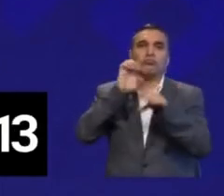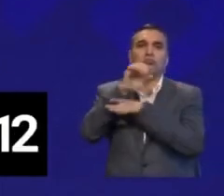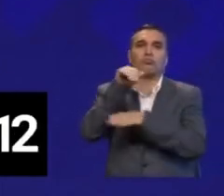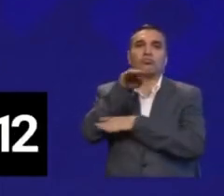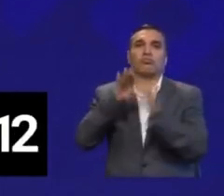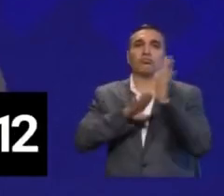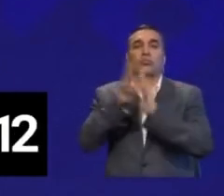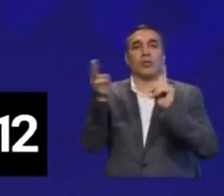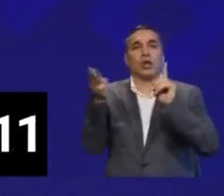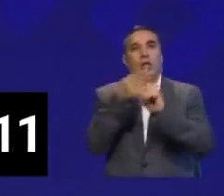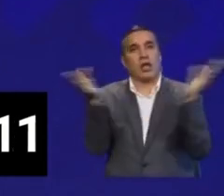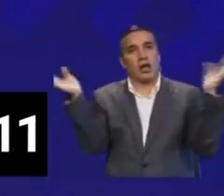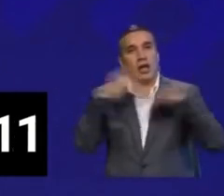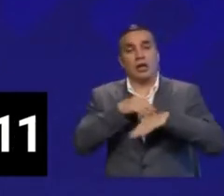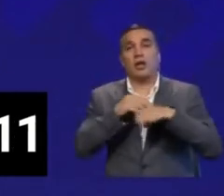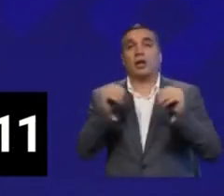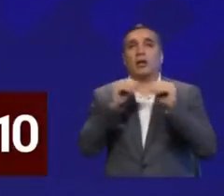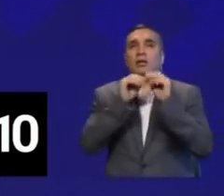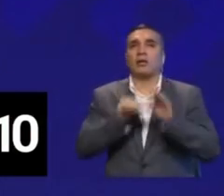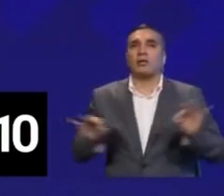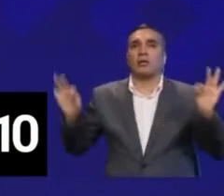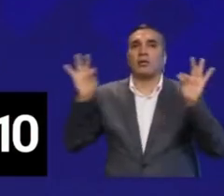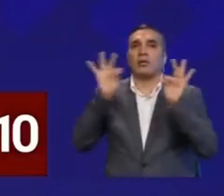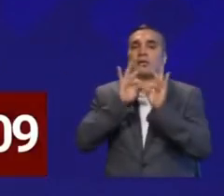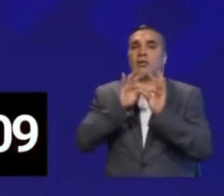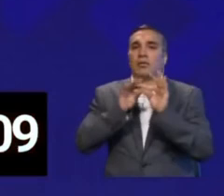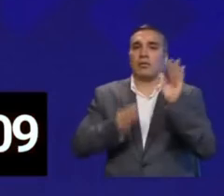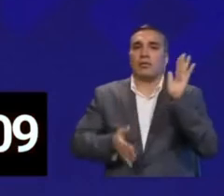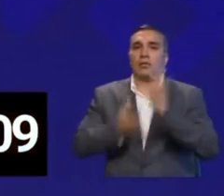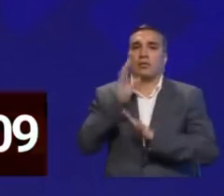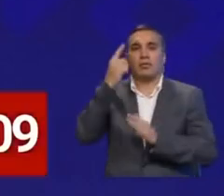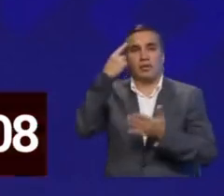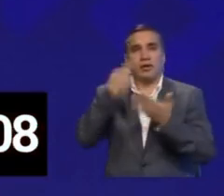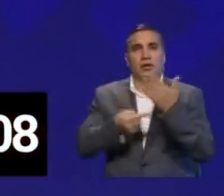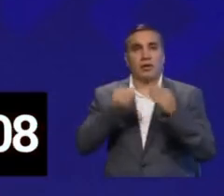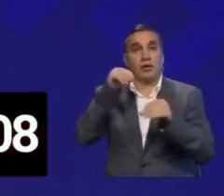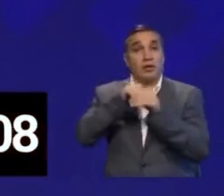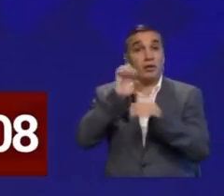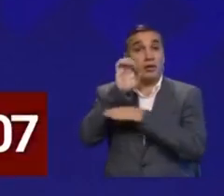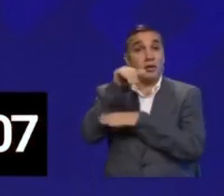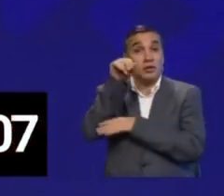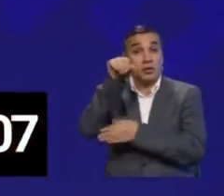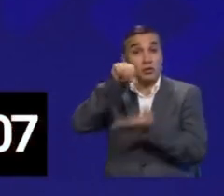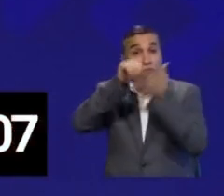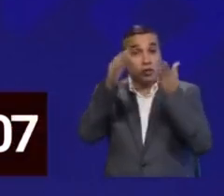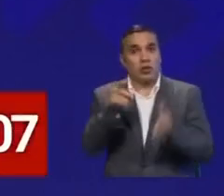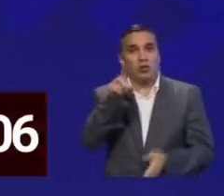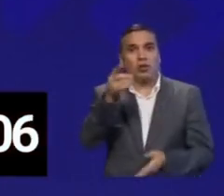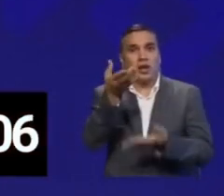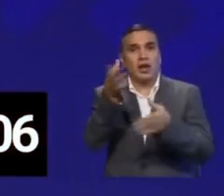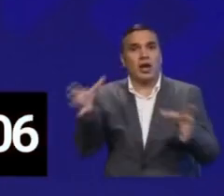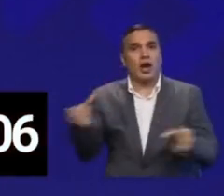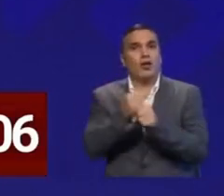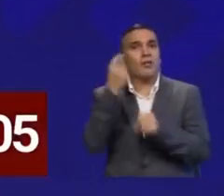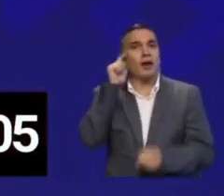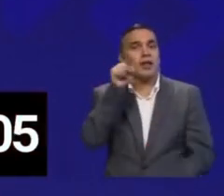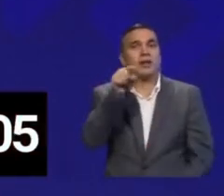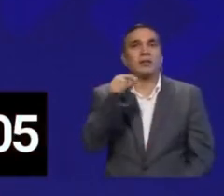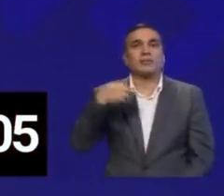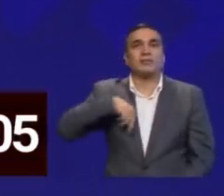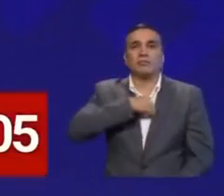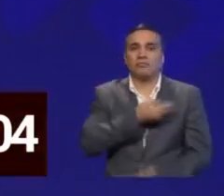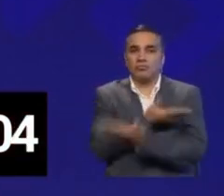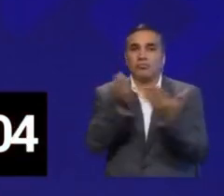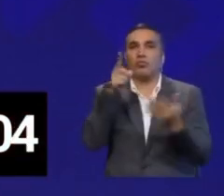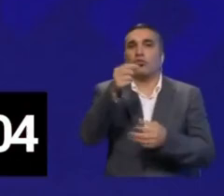internet gratis y sobre todo el que va a recobrar para el ecuatoriano lo que es de ellos. Necesitamos darte lo